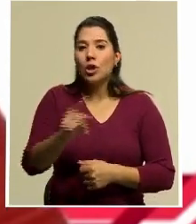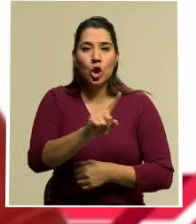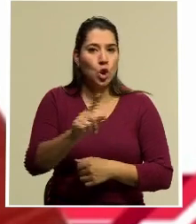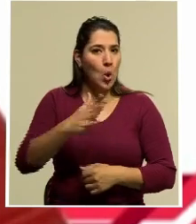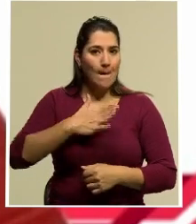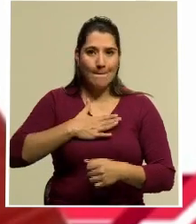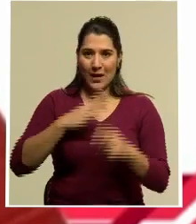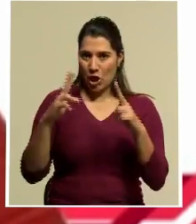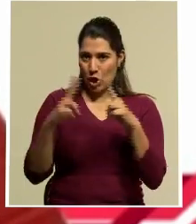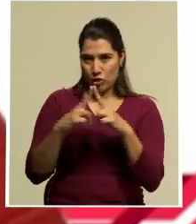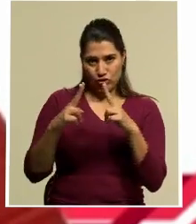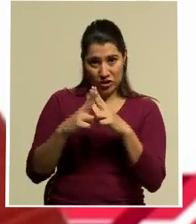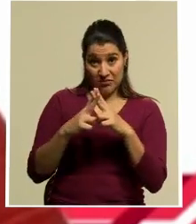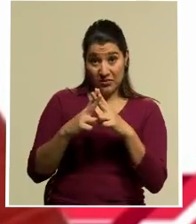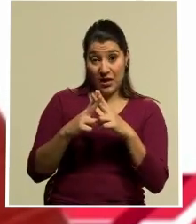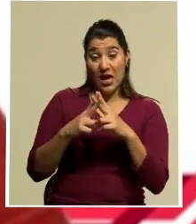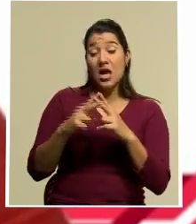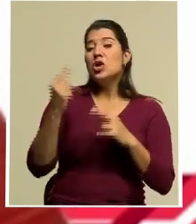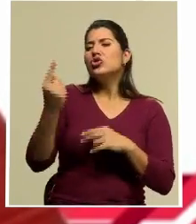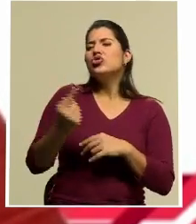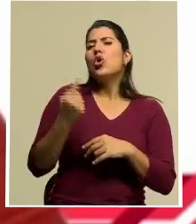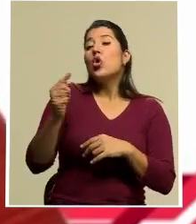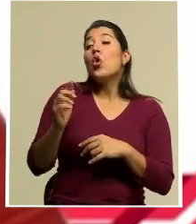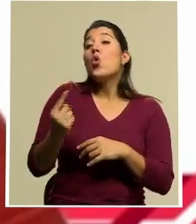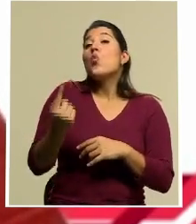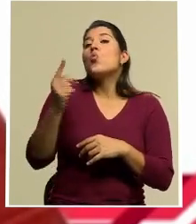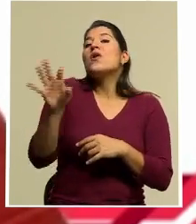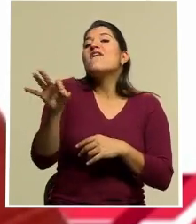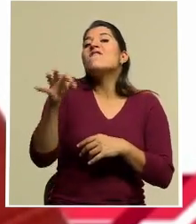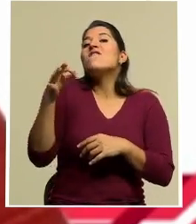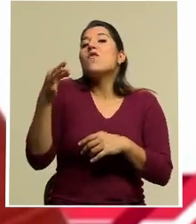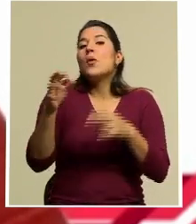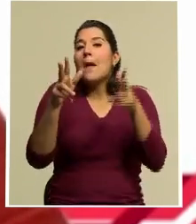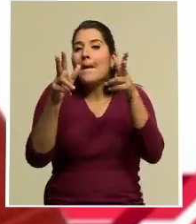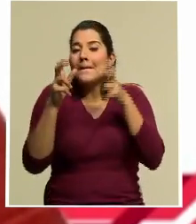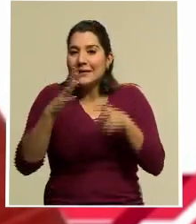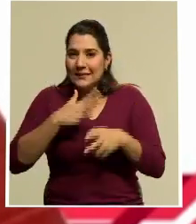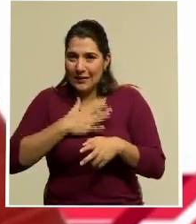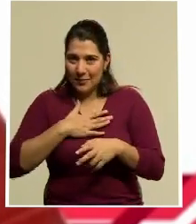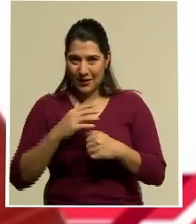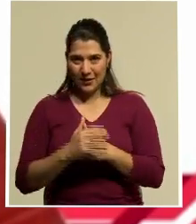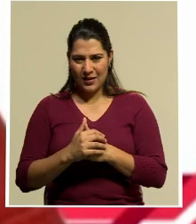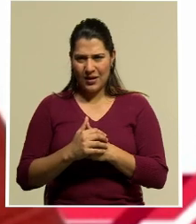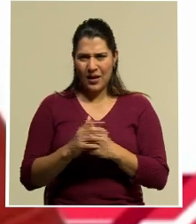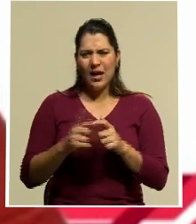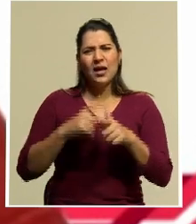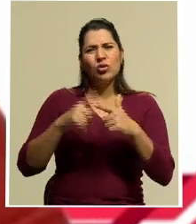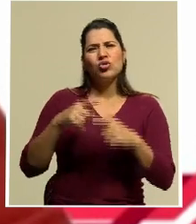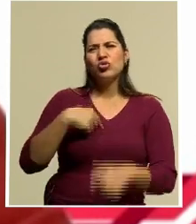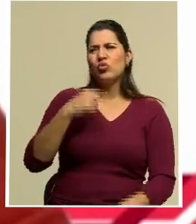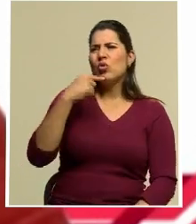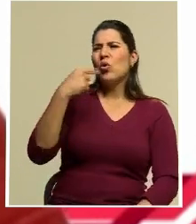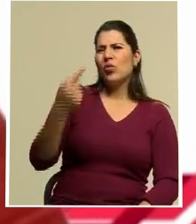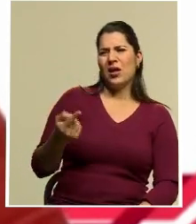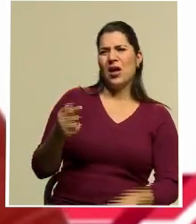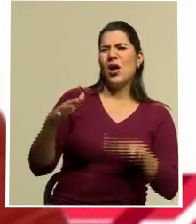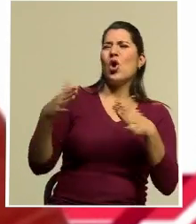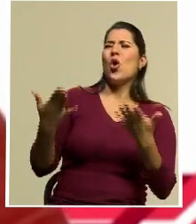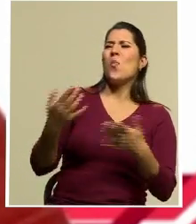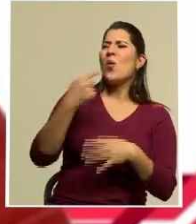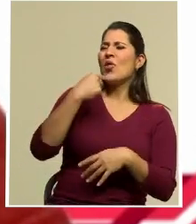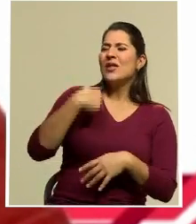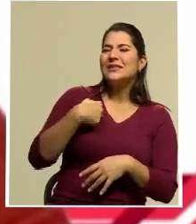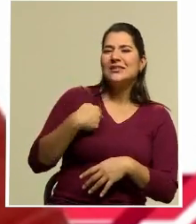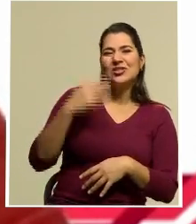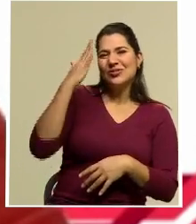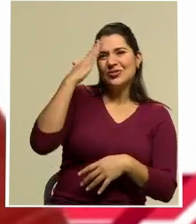simplemente una percepción que tuvo. Yo le indicaría cómo no saber de política si precisamente he sido vicepresidente de la